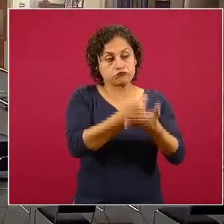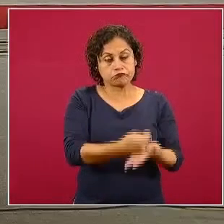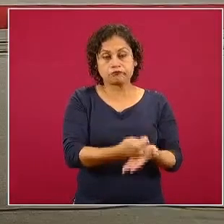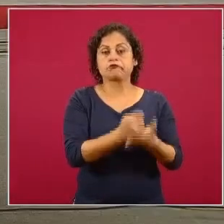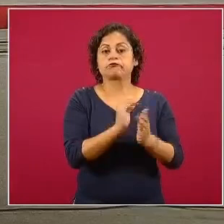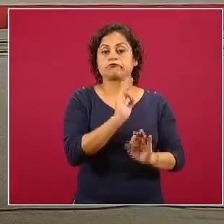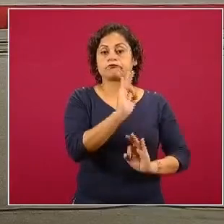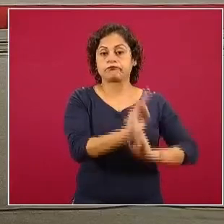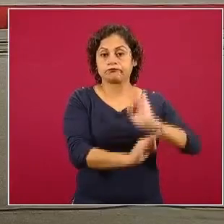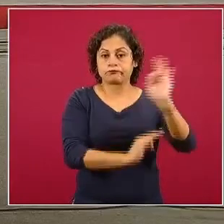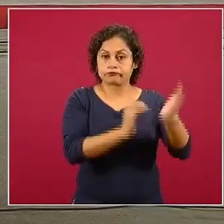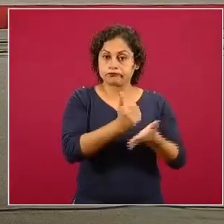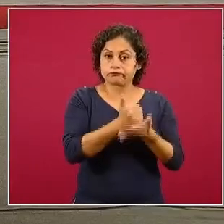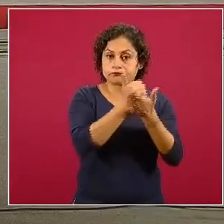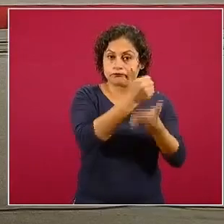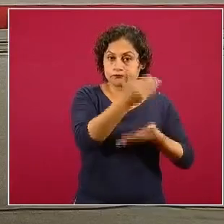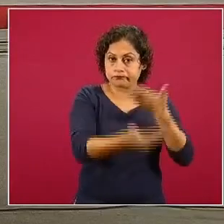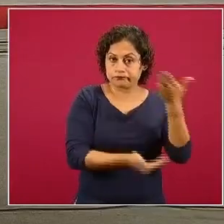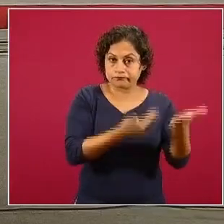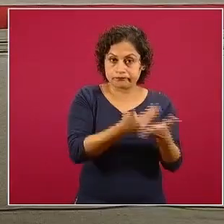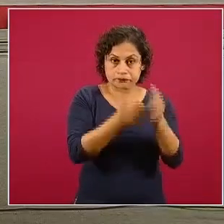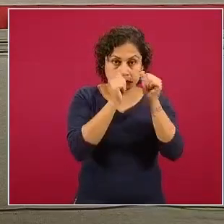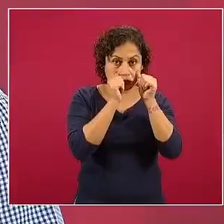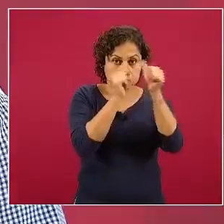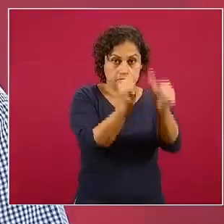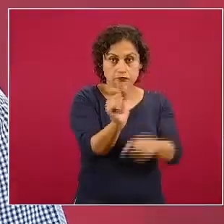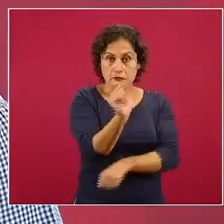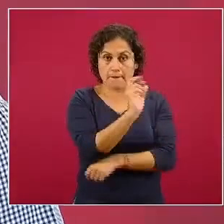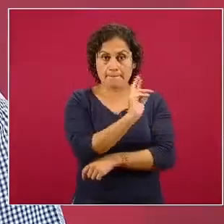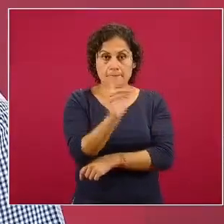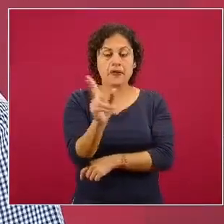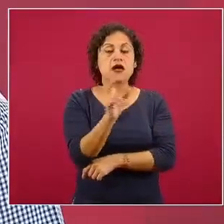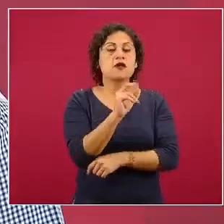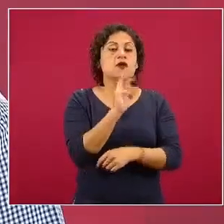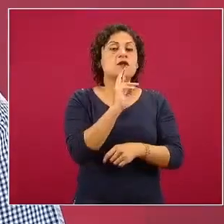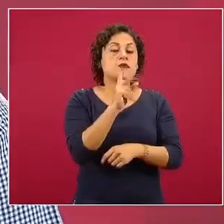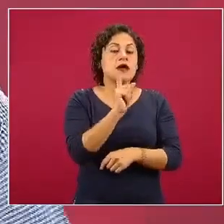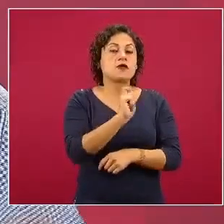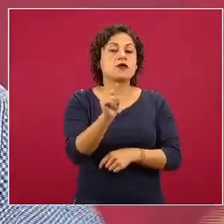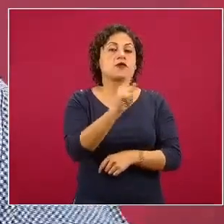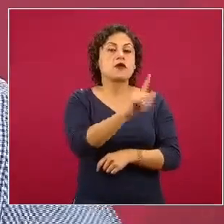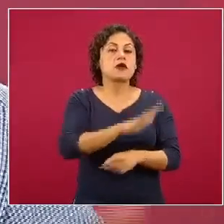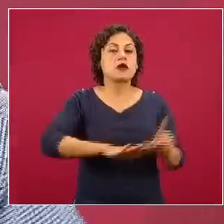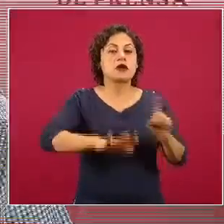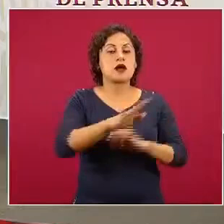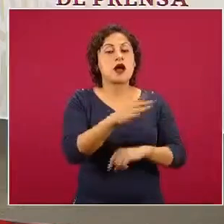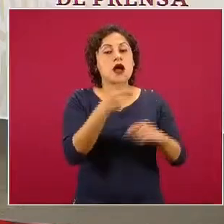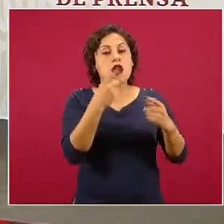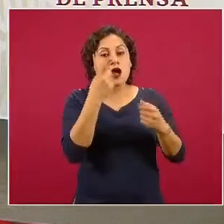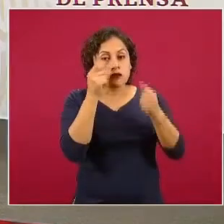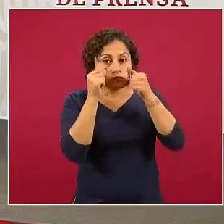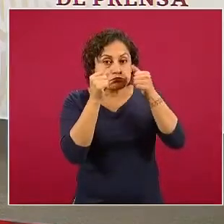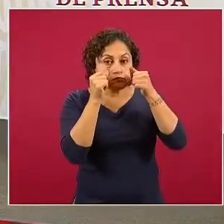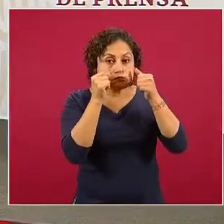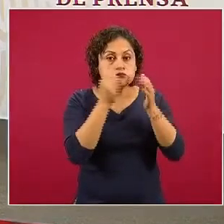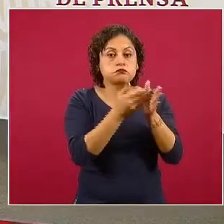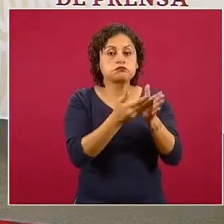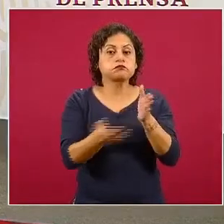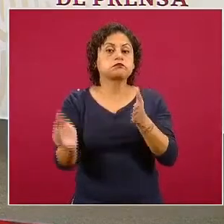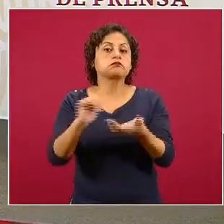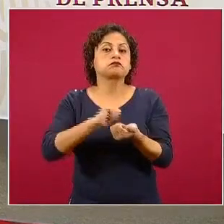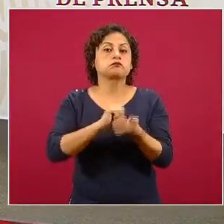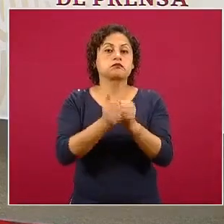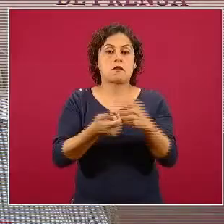desempeños en función de sus tiempos de atención, los mejores desempeños en función de la letalidad observada durante la atención de